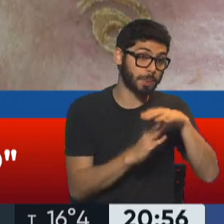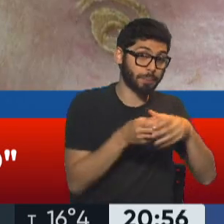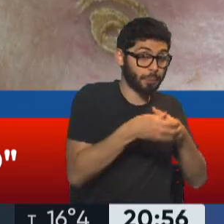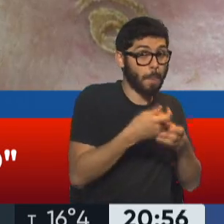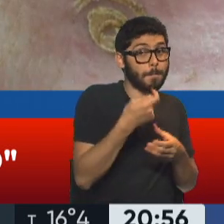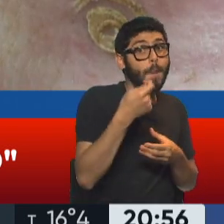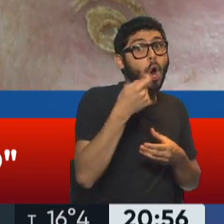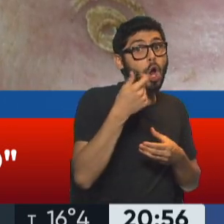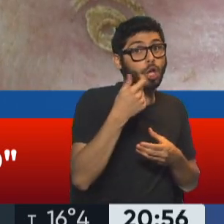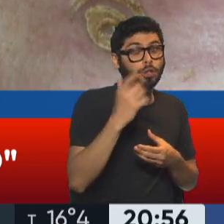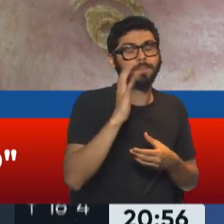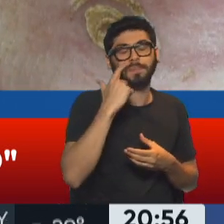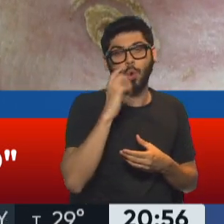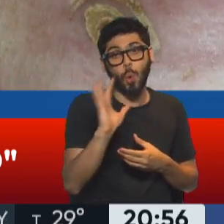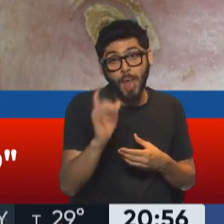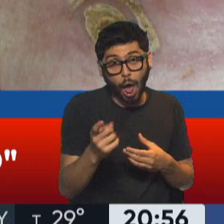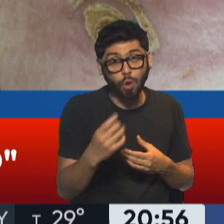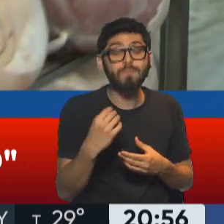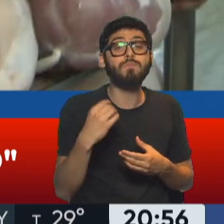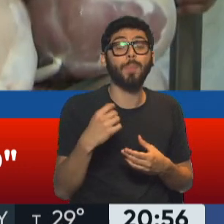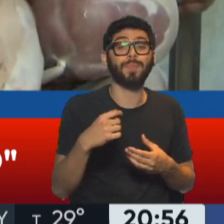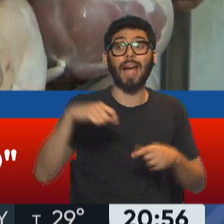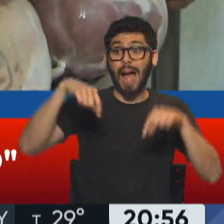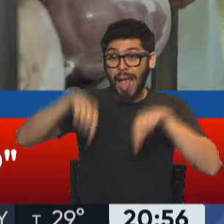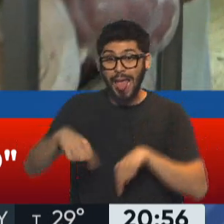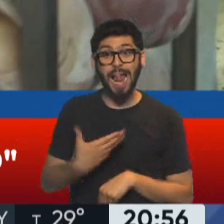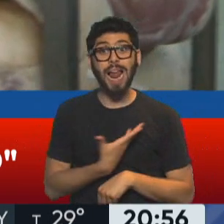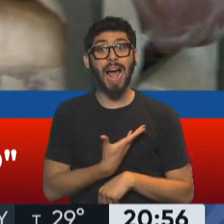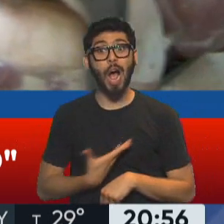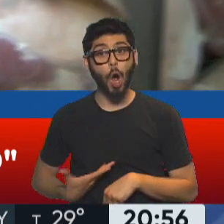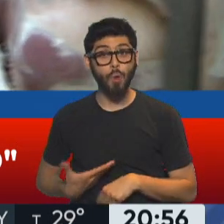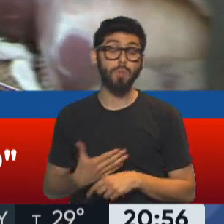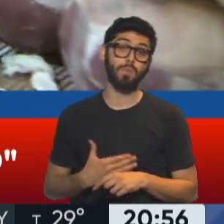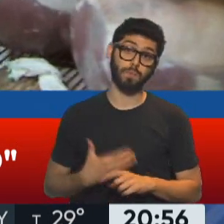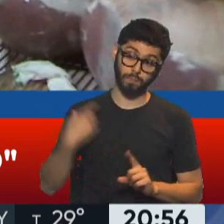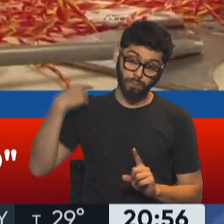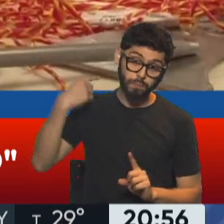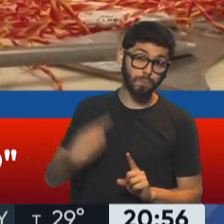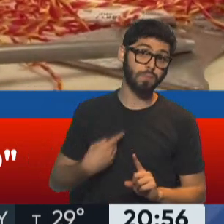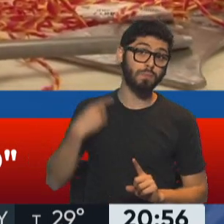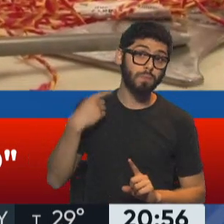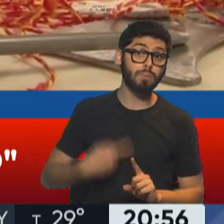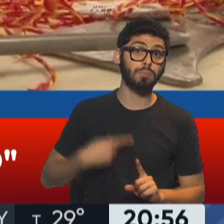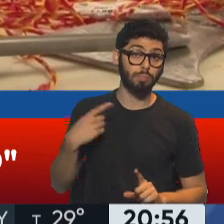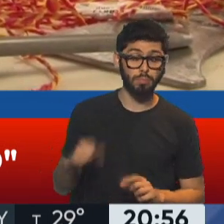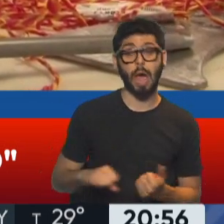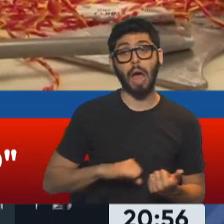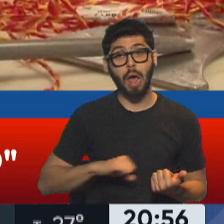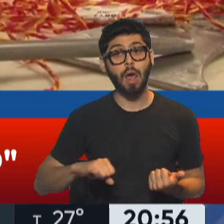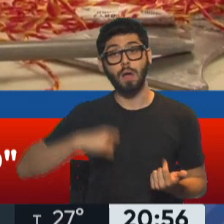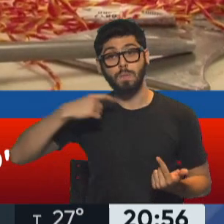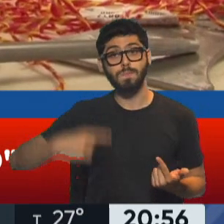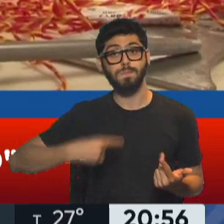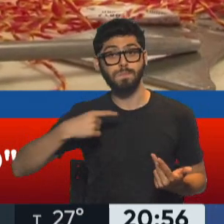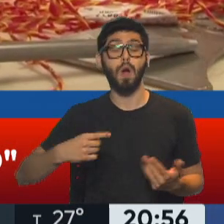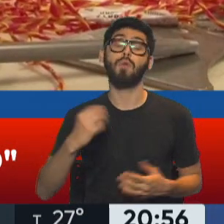Cuidado, porque acá al gobierno lo vinieron durmiendo durante mucho tiempo. Porque